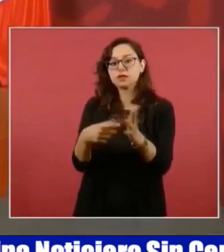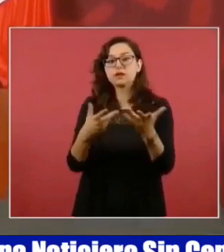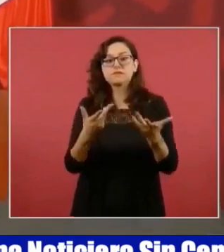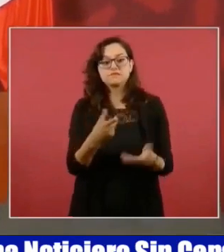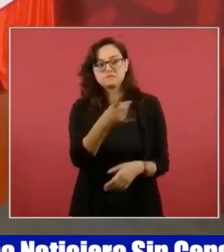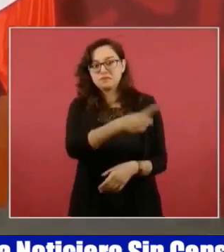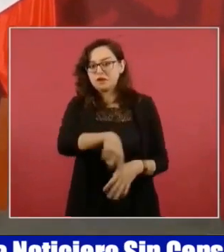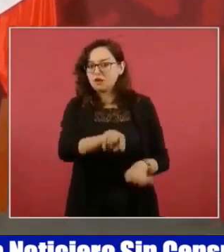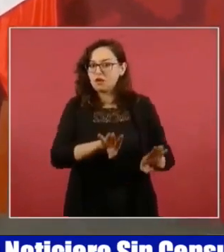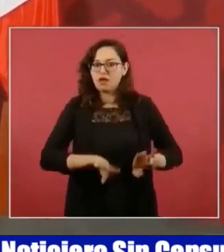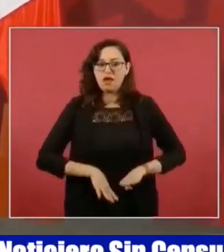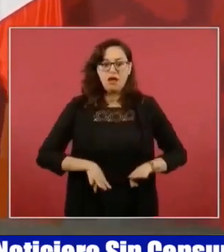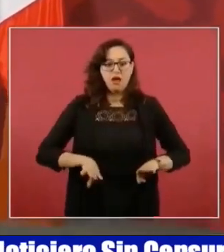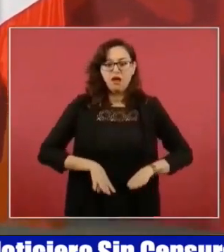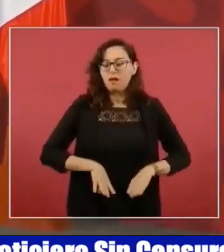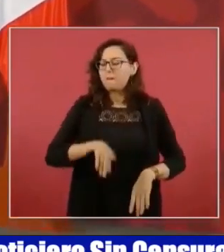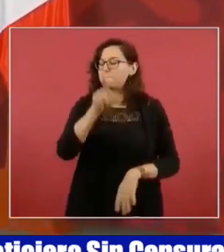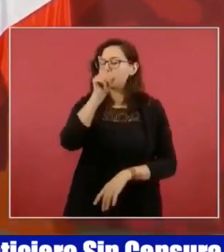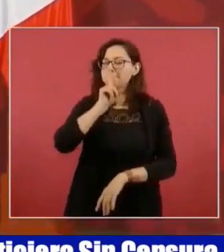mienten y